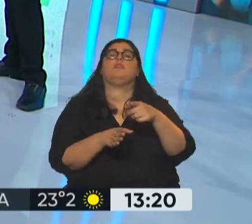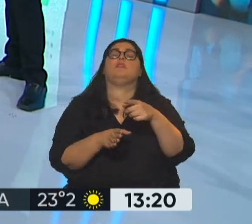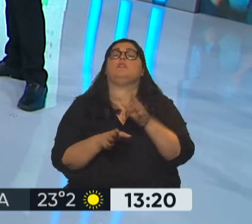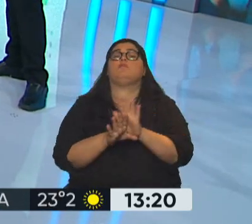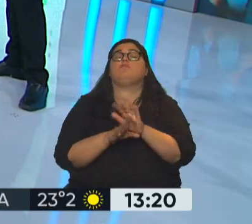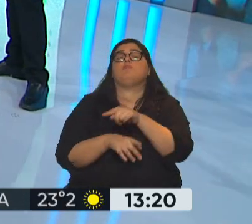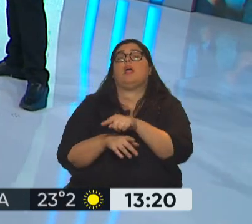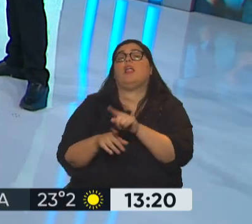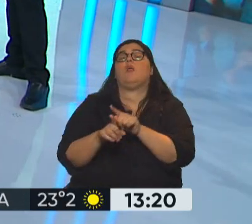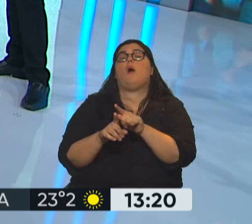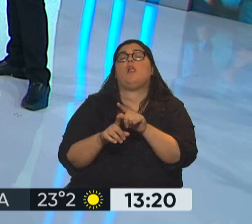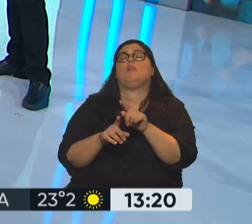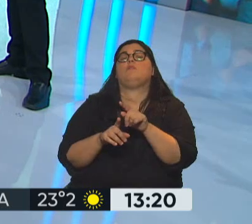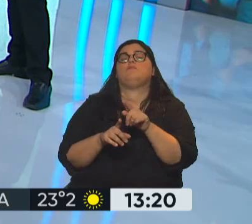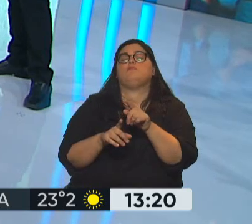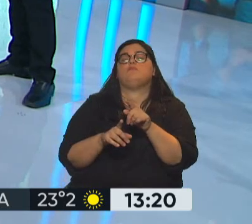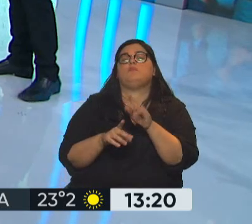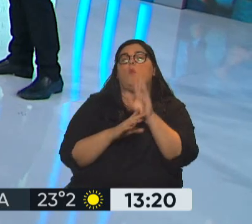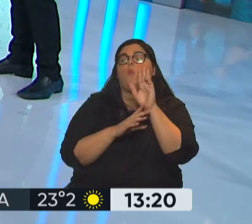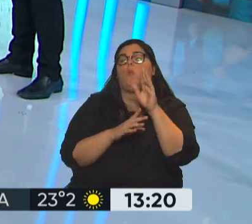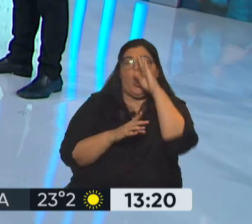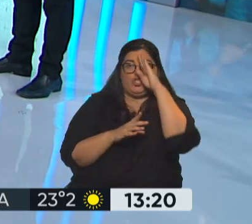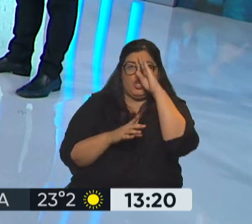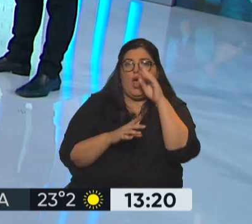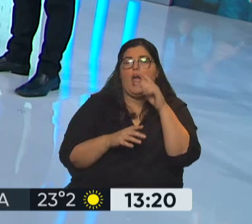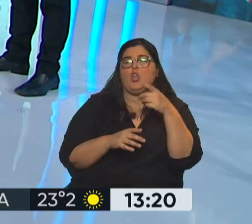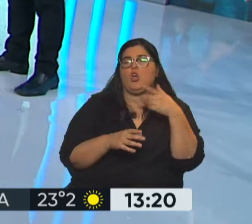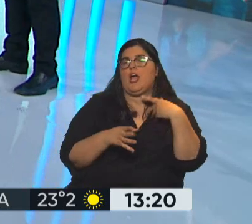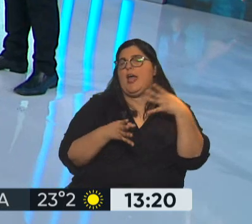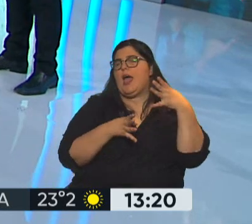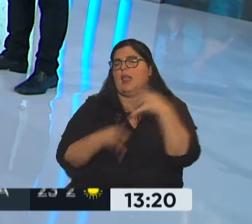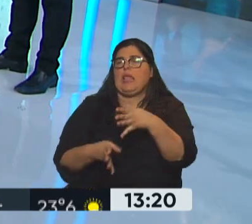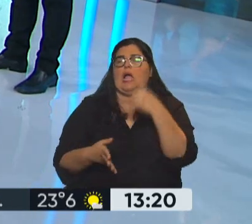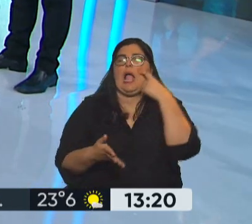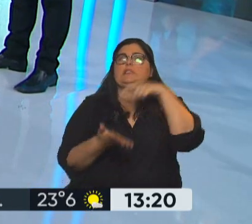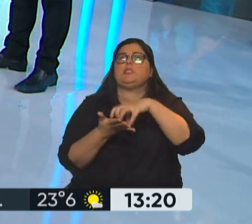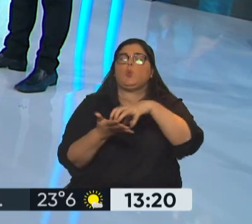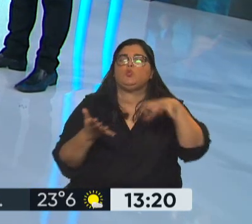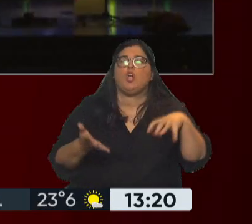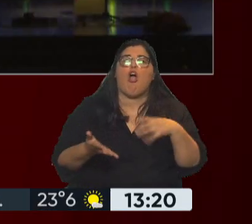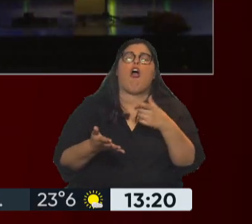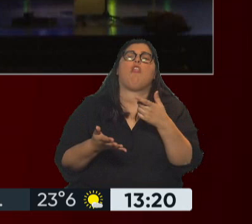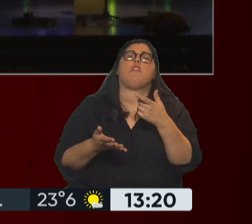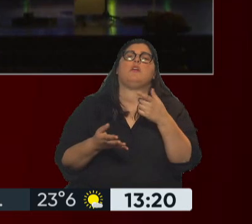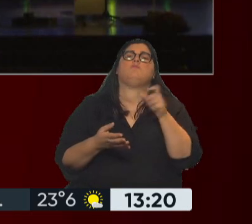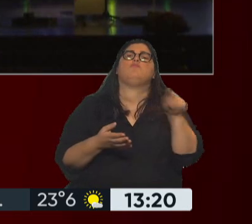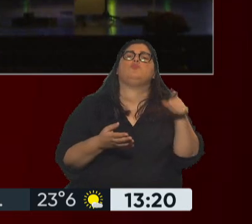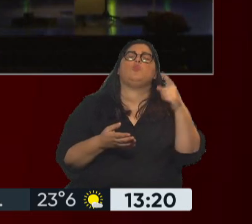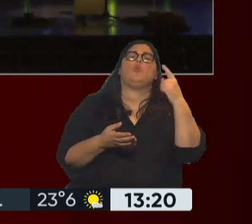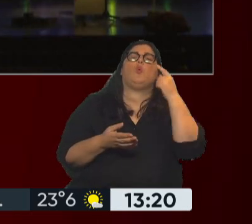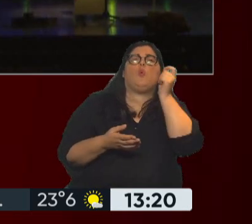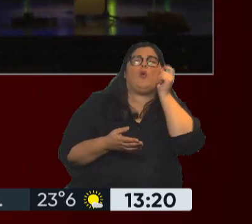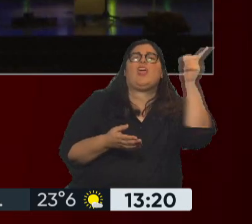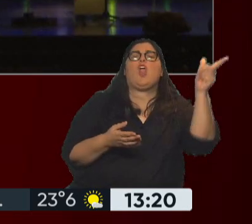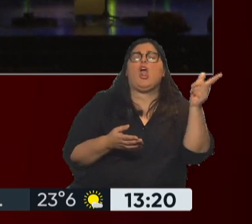apartándose del campo antidemocrático, Bolsonaro tensa mucho, ataca mucho las instituciones, pero esa visión no es solo para ganar las